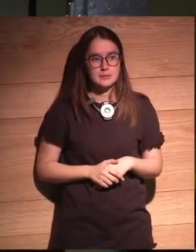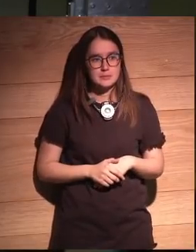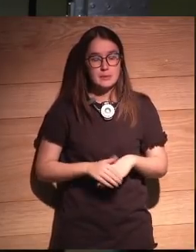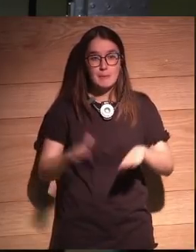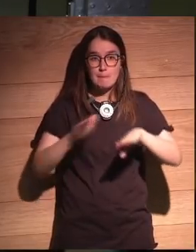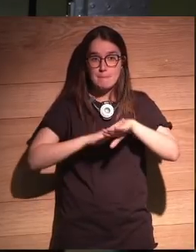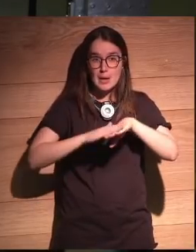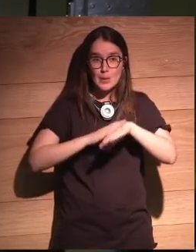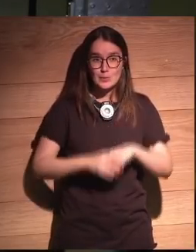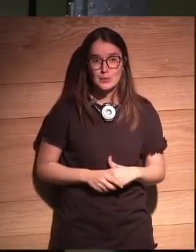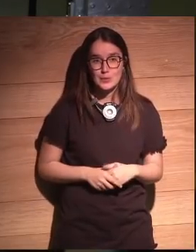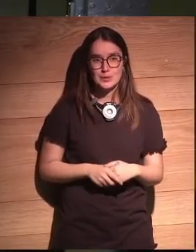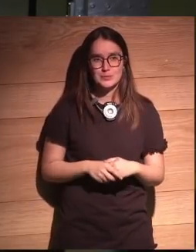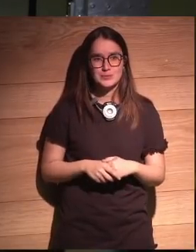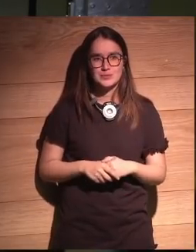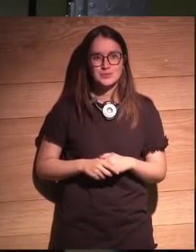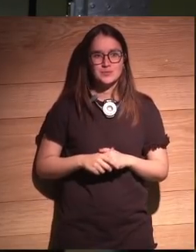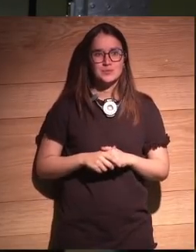Disculpad.